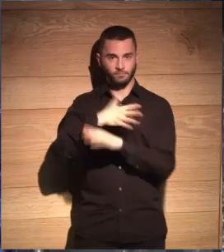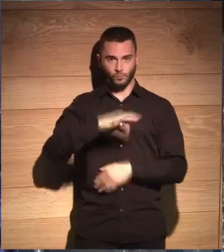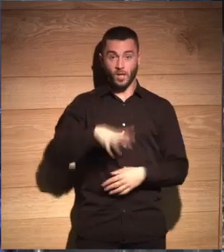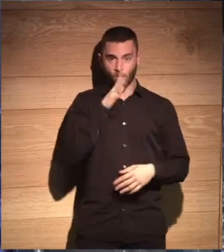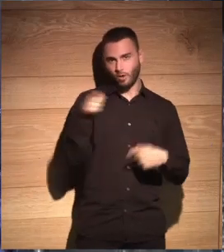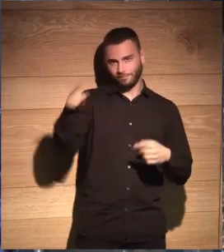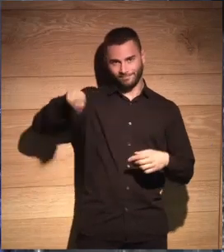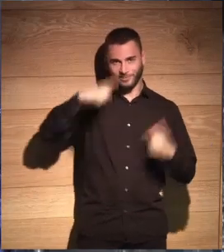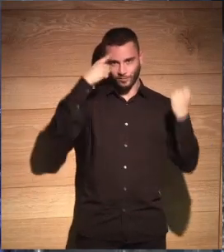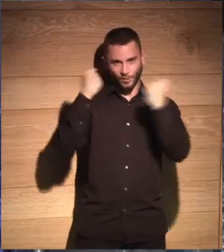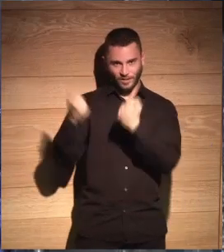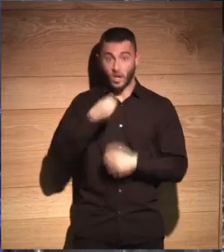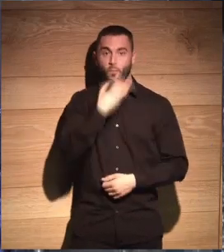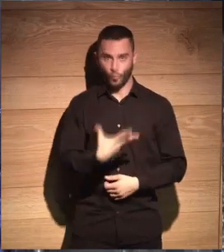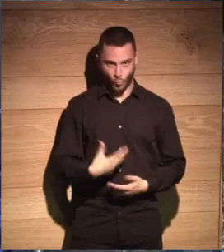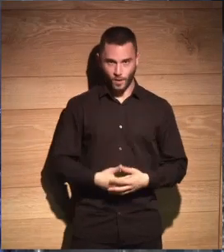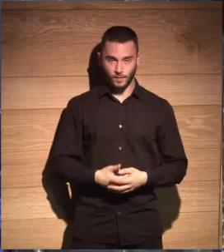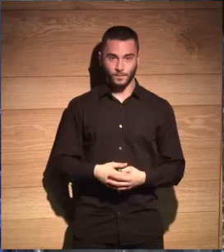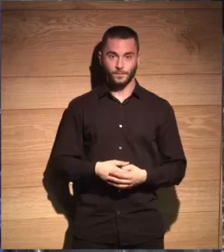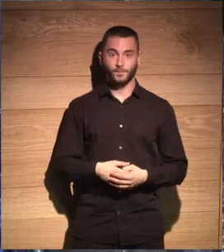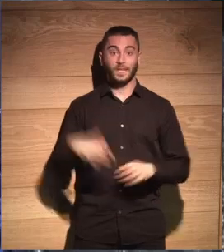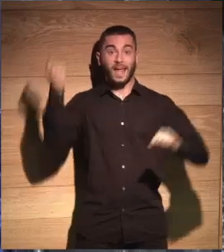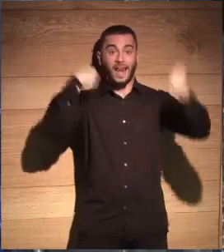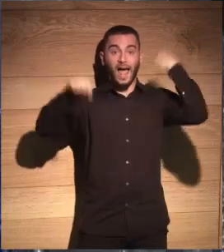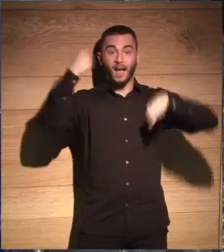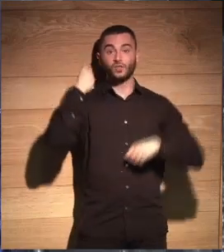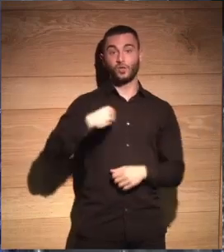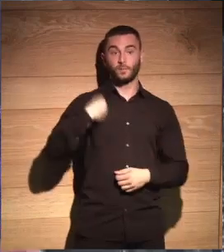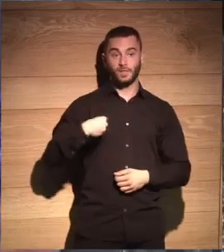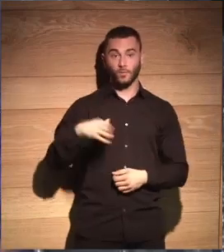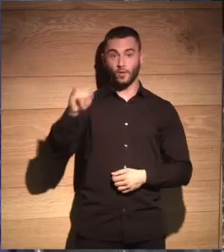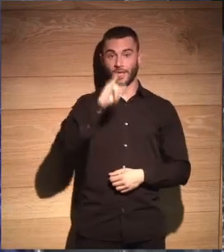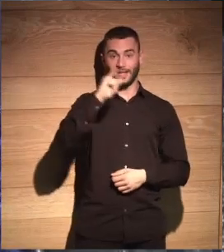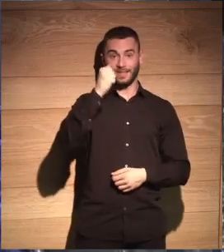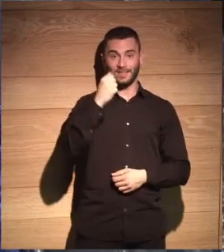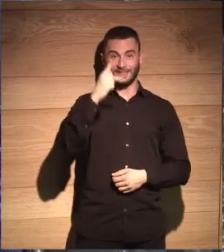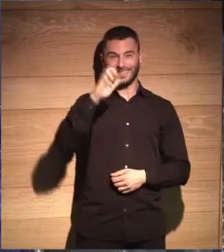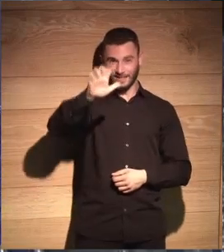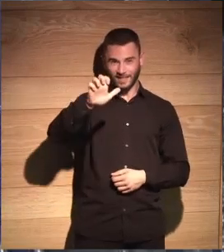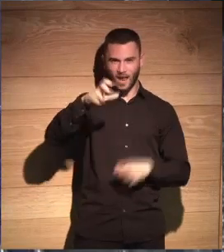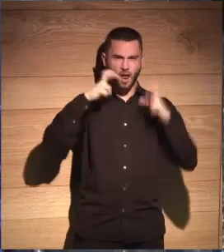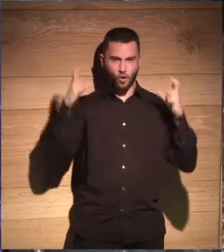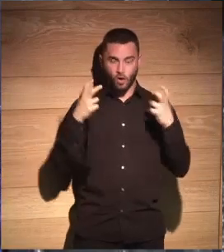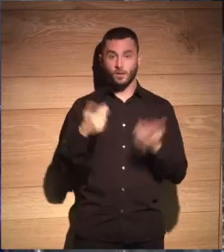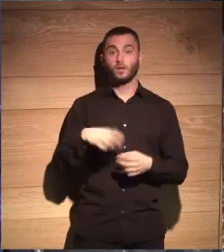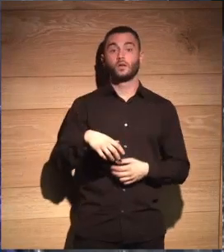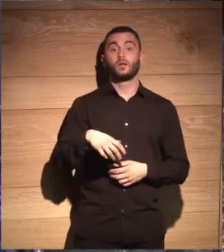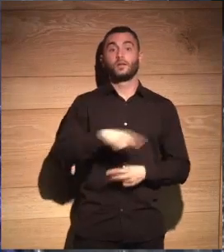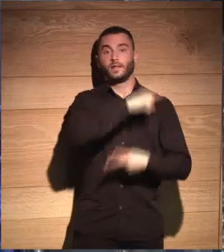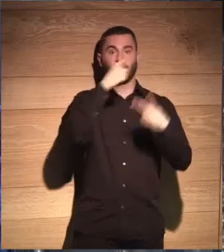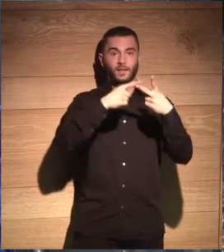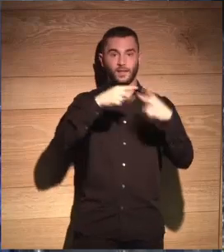entonces había el mismo actor haciendo de Jay Costiombe, del gorila Tocho, y de Blaxar. Te